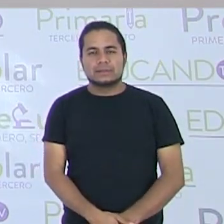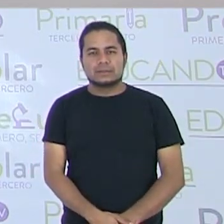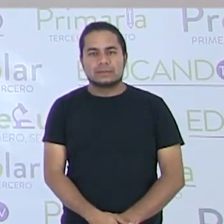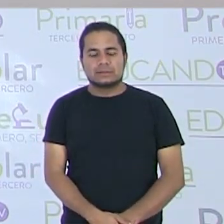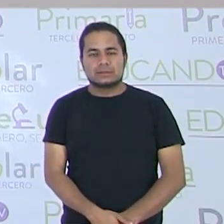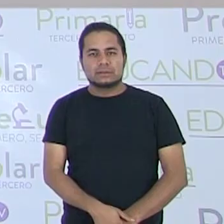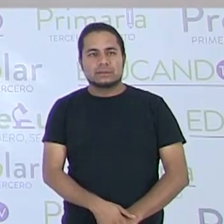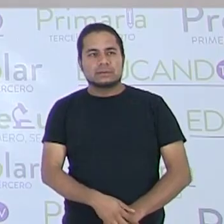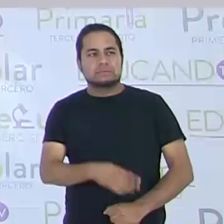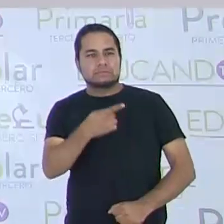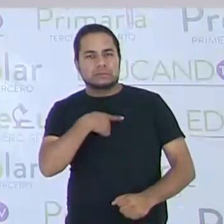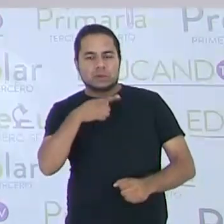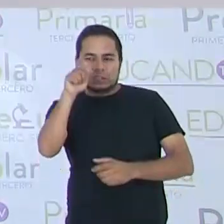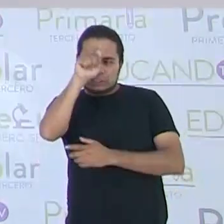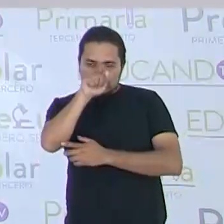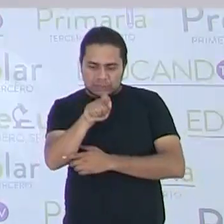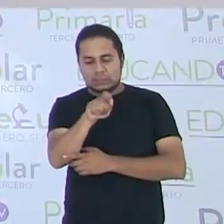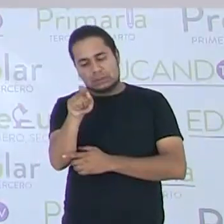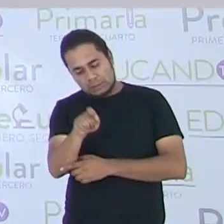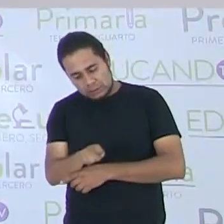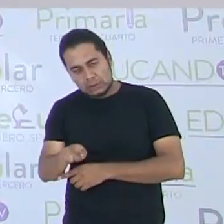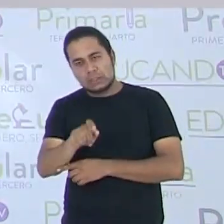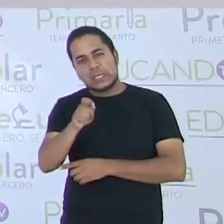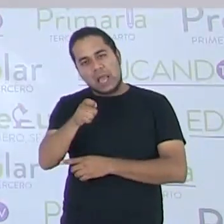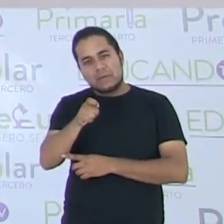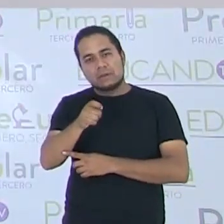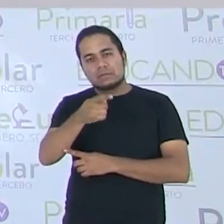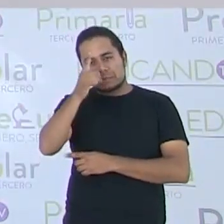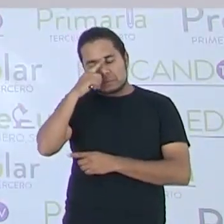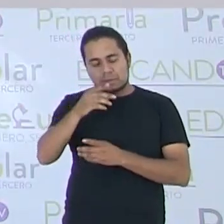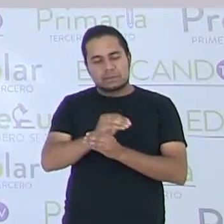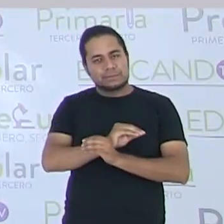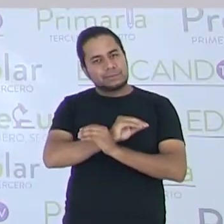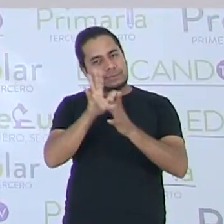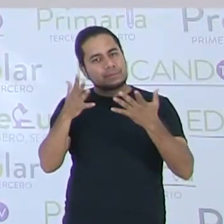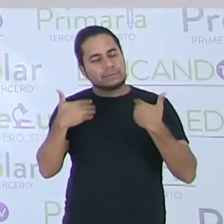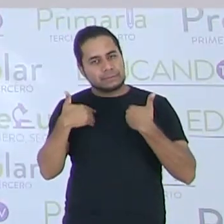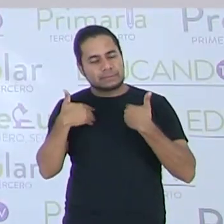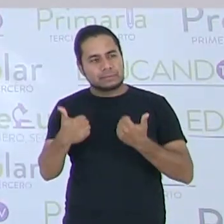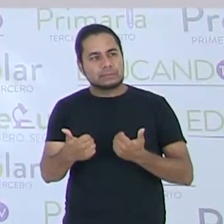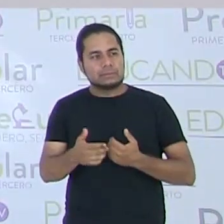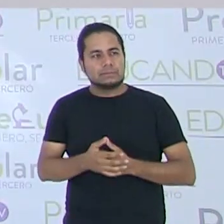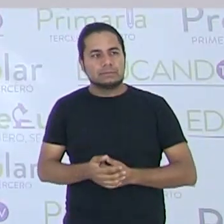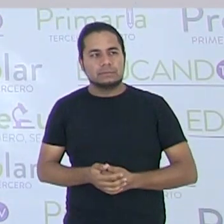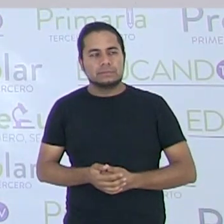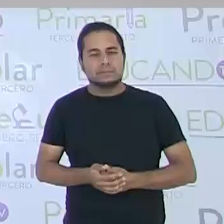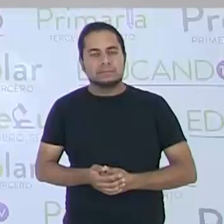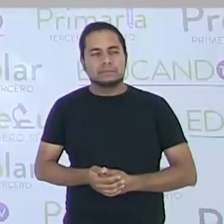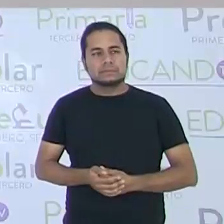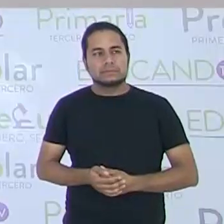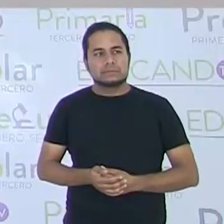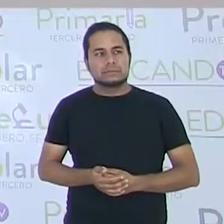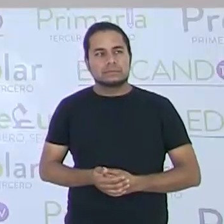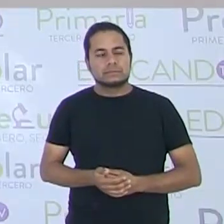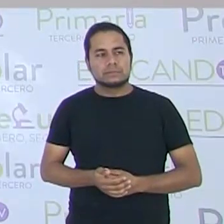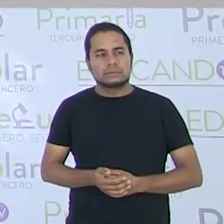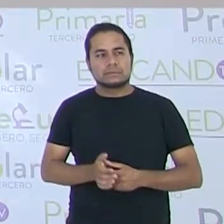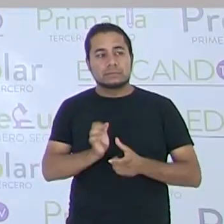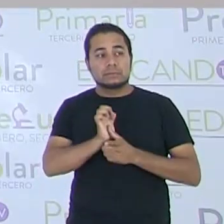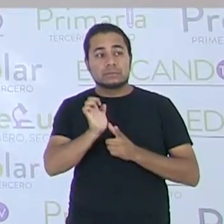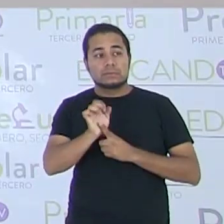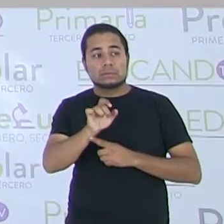Vamos a hacerle aquí su llave para que quede claro. Entonces,